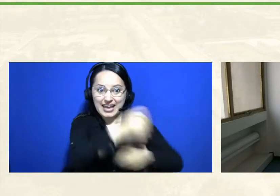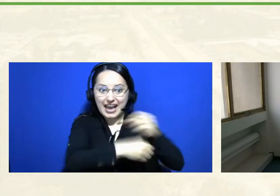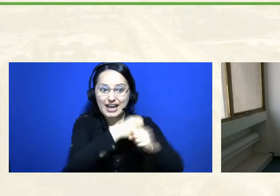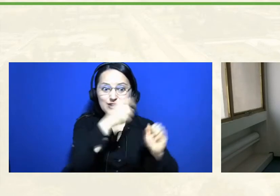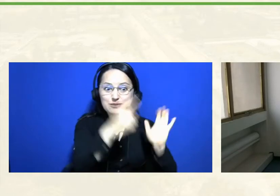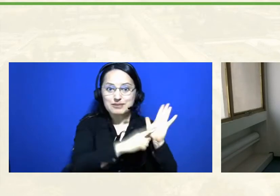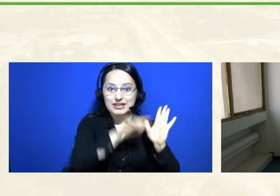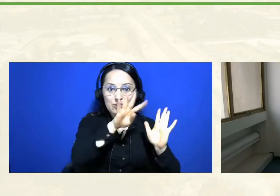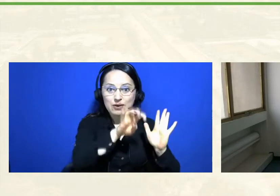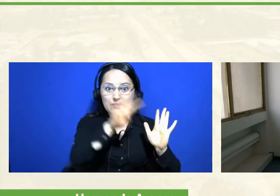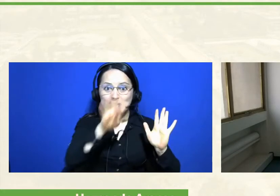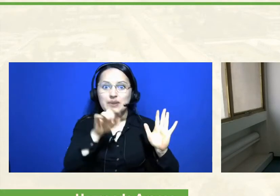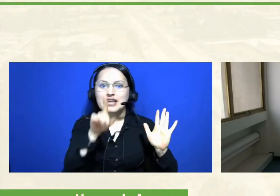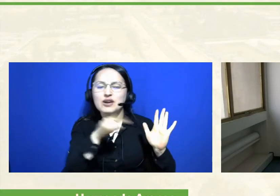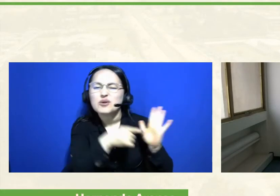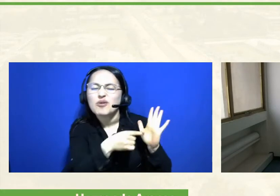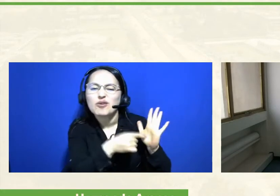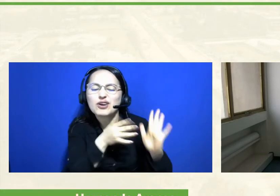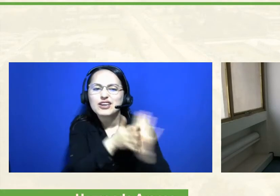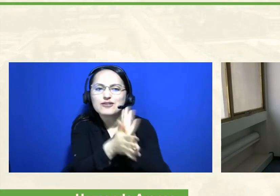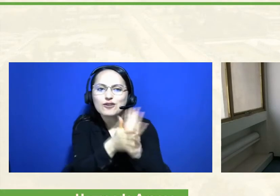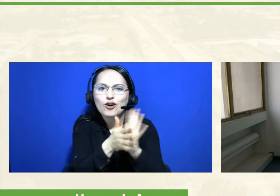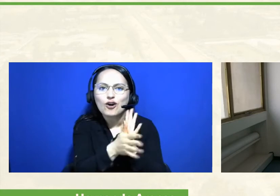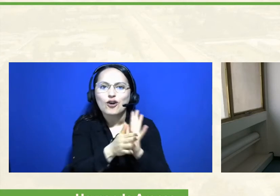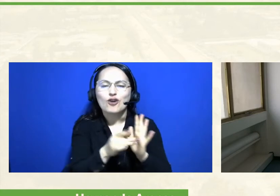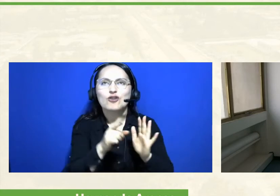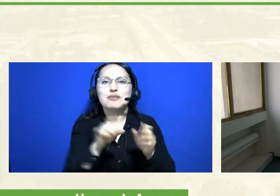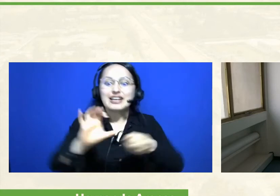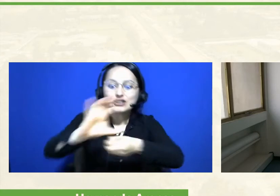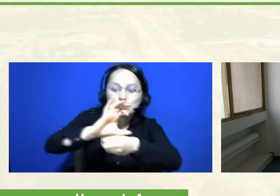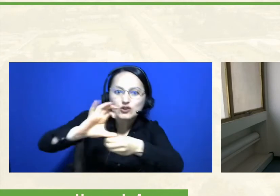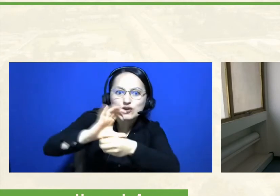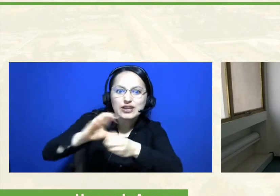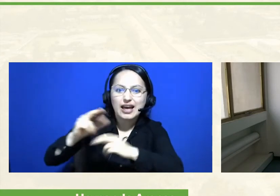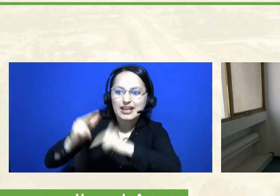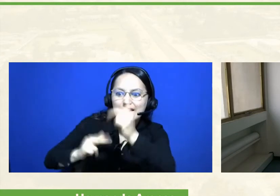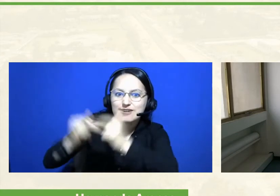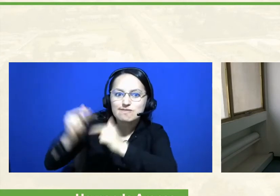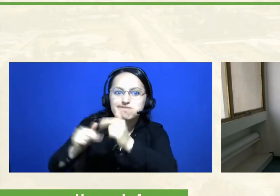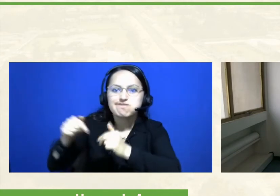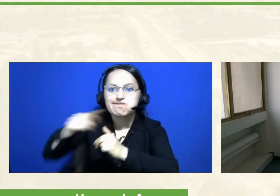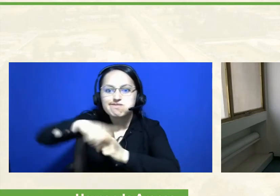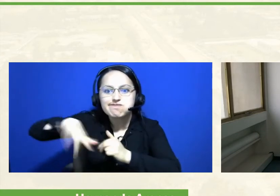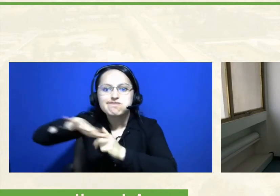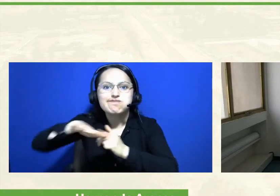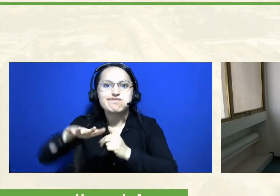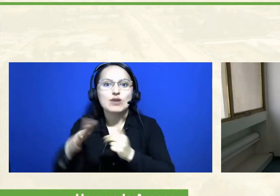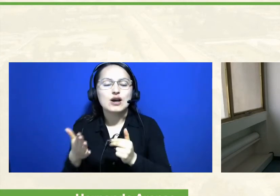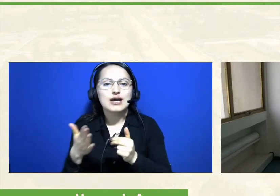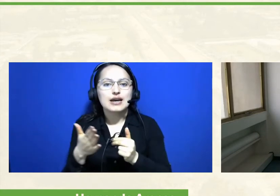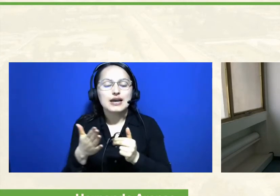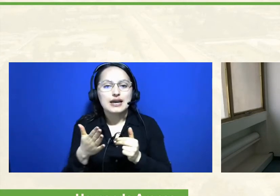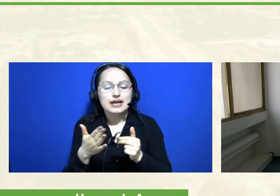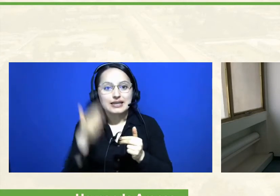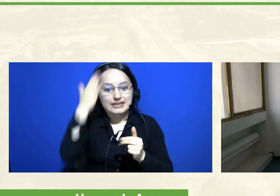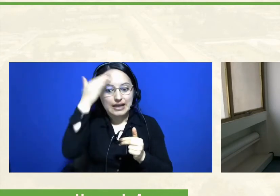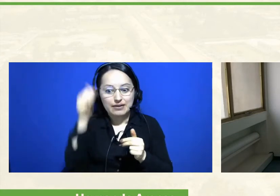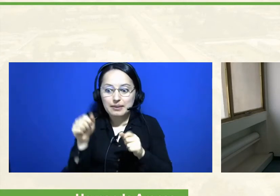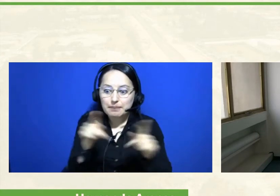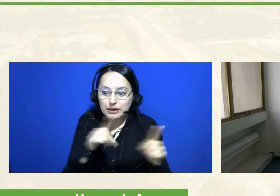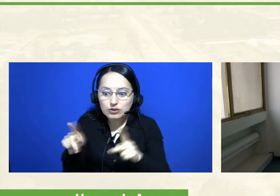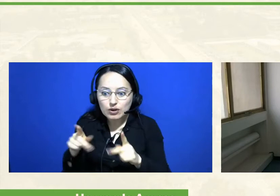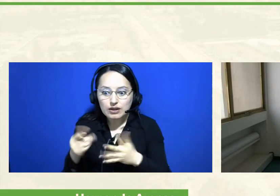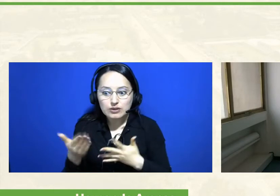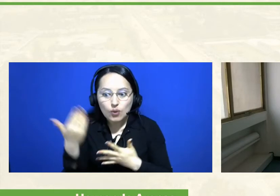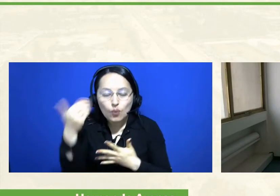es la función pública del urbanismo, el beneficio general sobre el beneficio particular. Obra